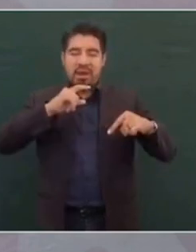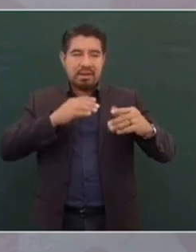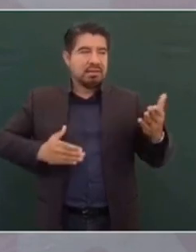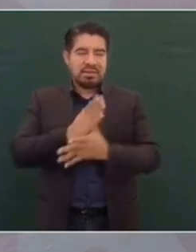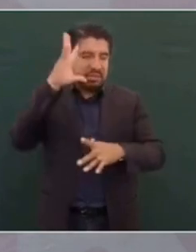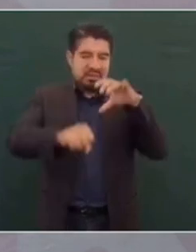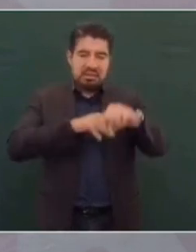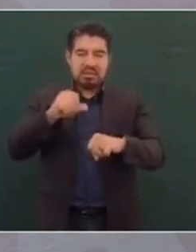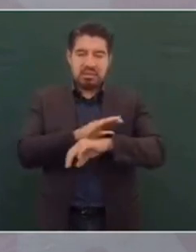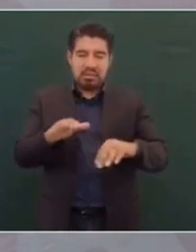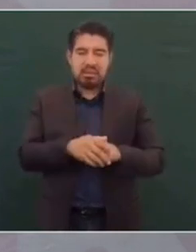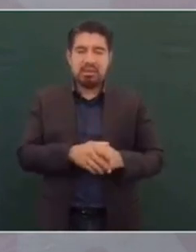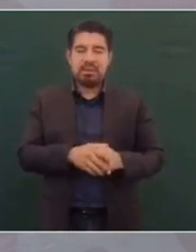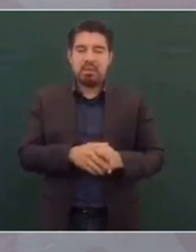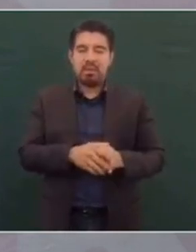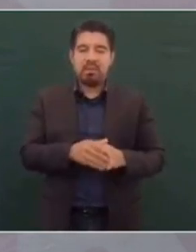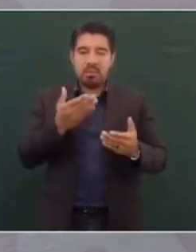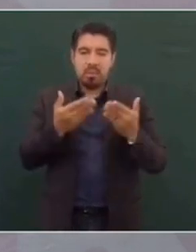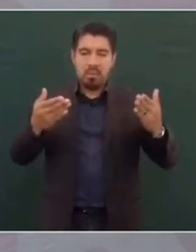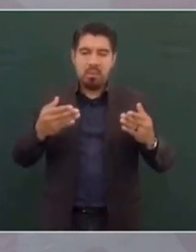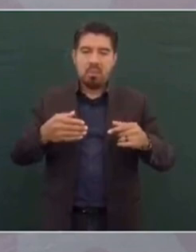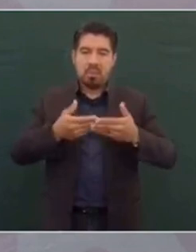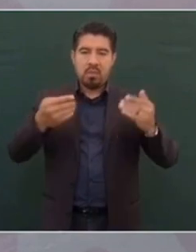decomiso. Eso lo estamos